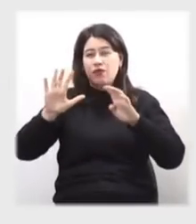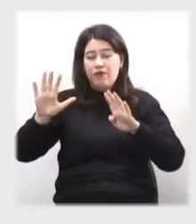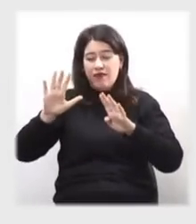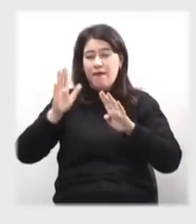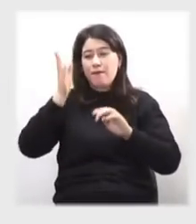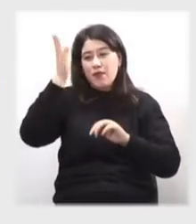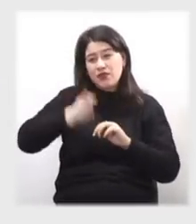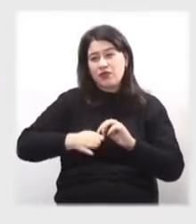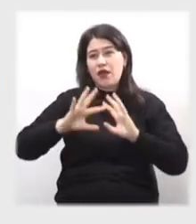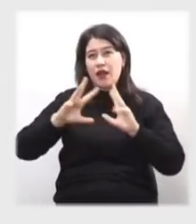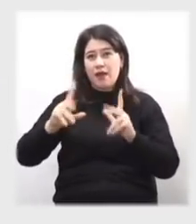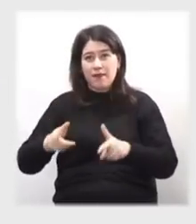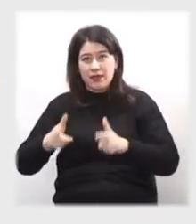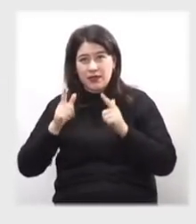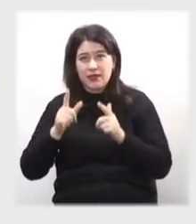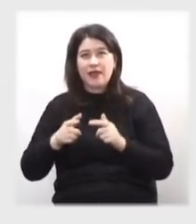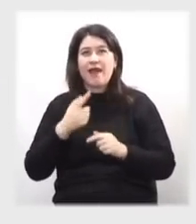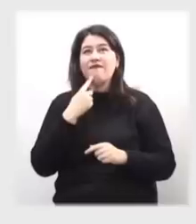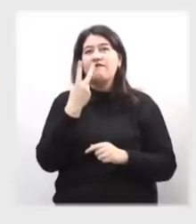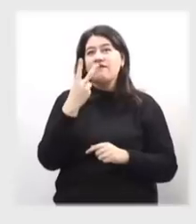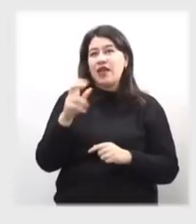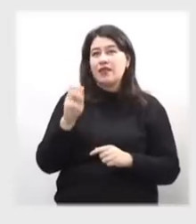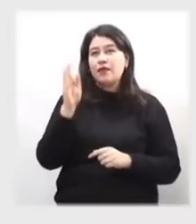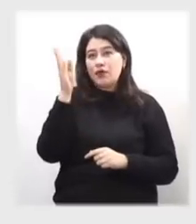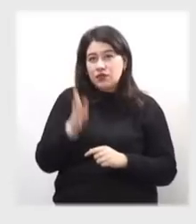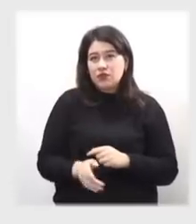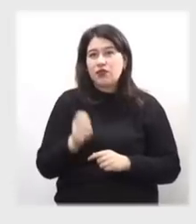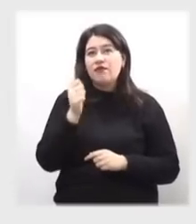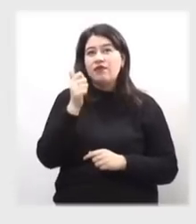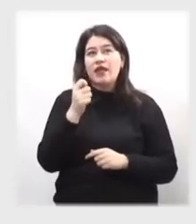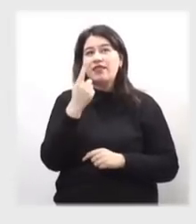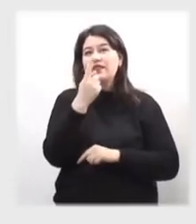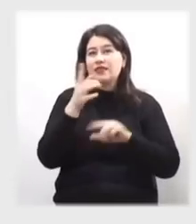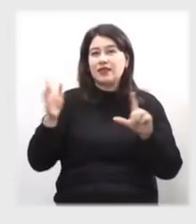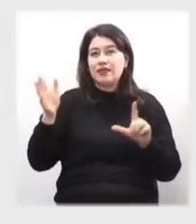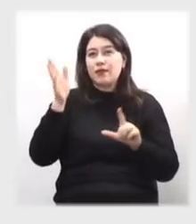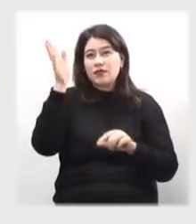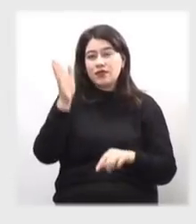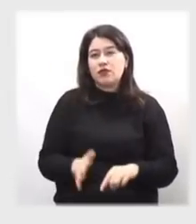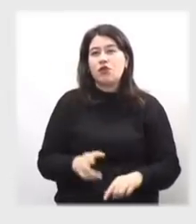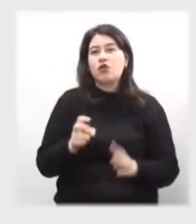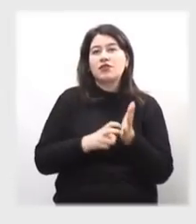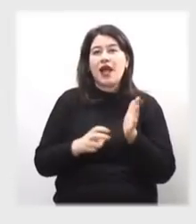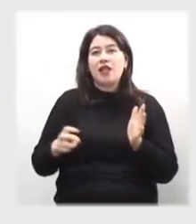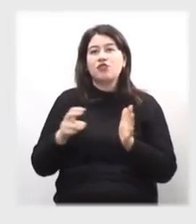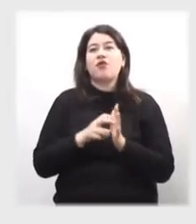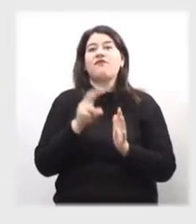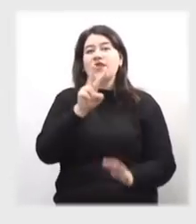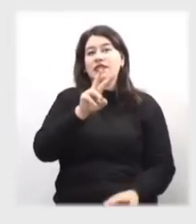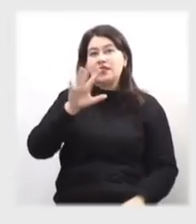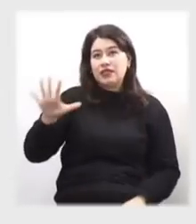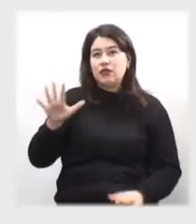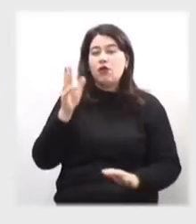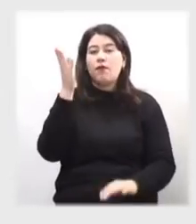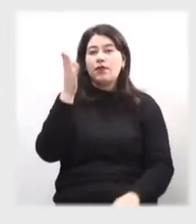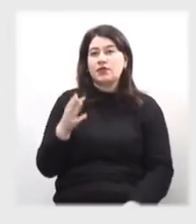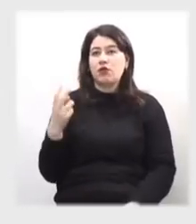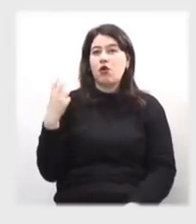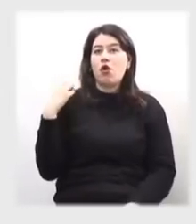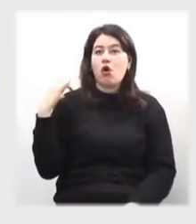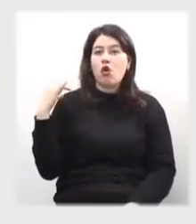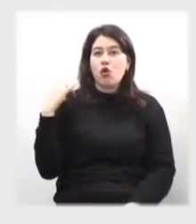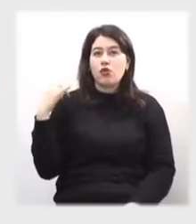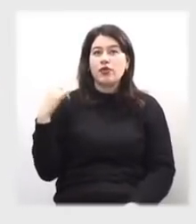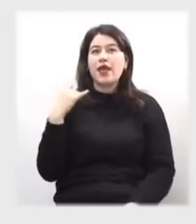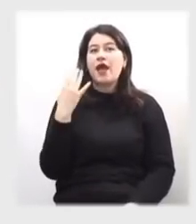rapiña, un 20% en Rivera, un 17% en Salto, un 25% en Colonia, un